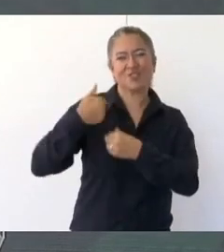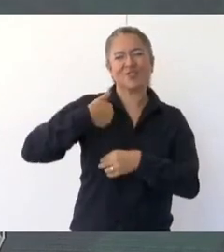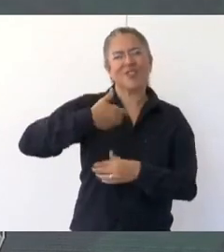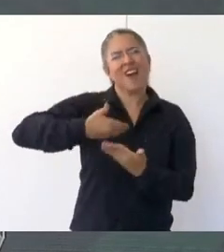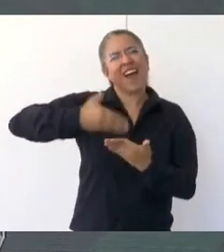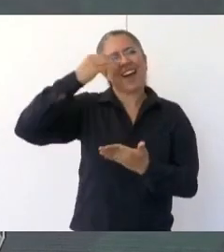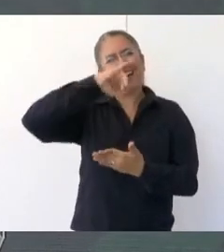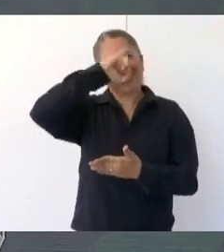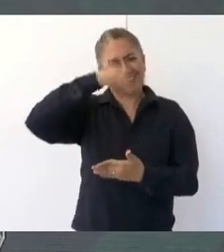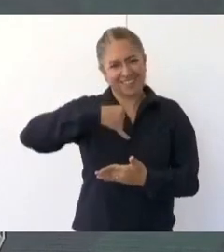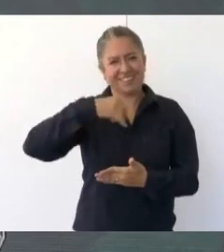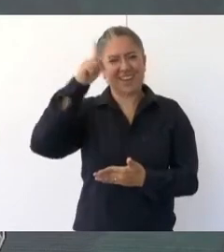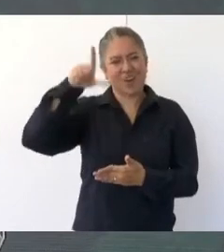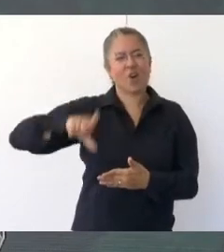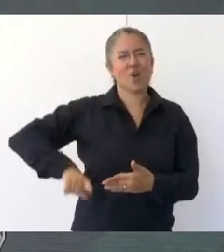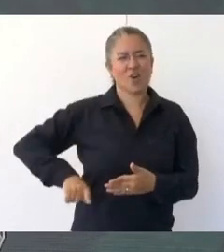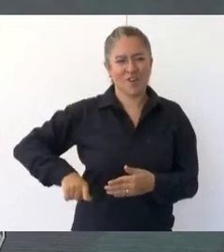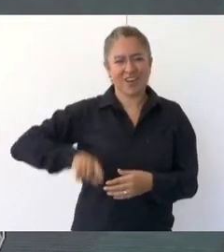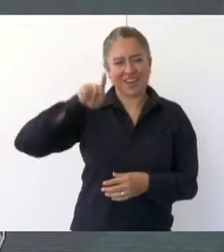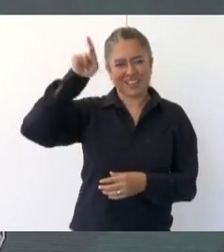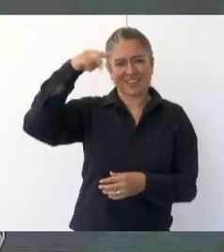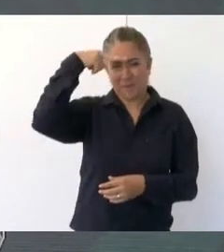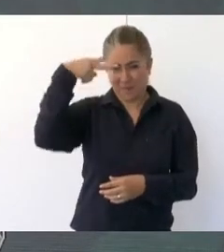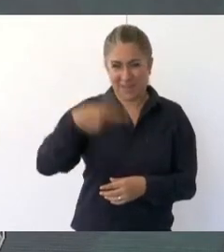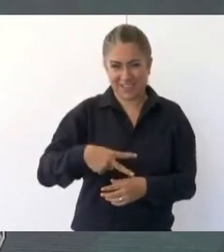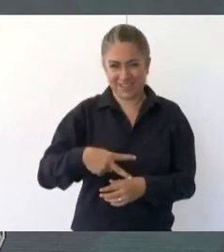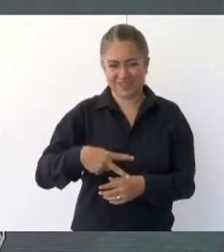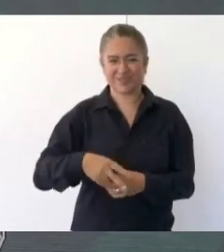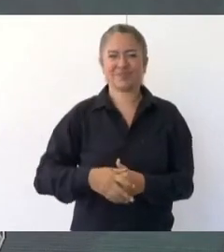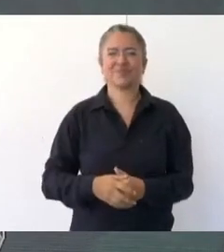gobierno en la Ciudad de México